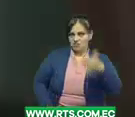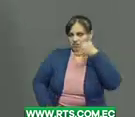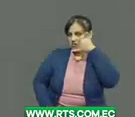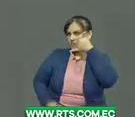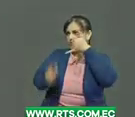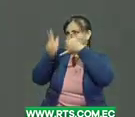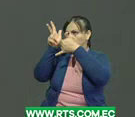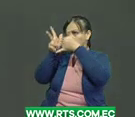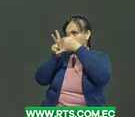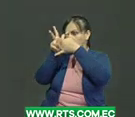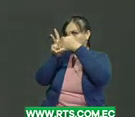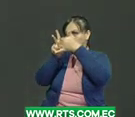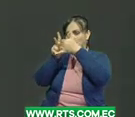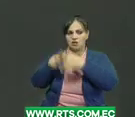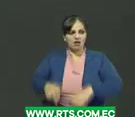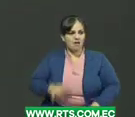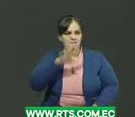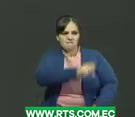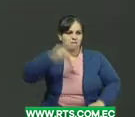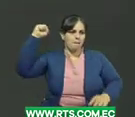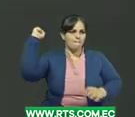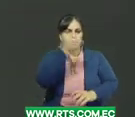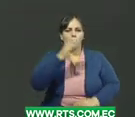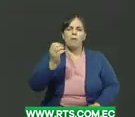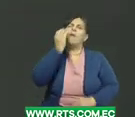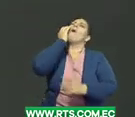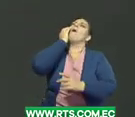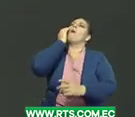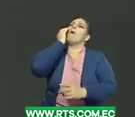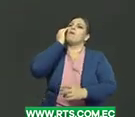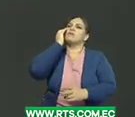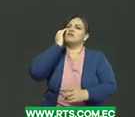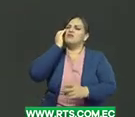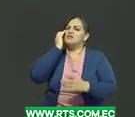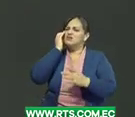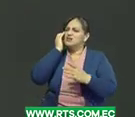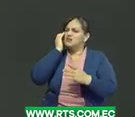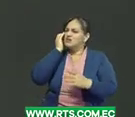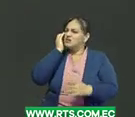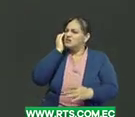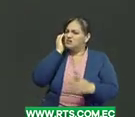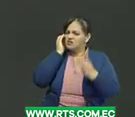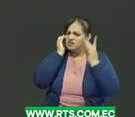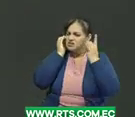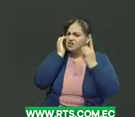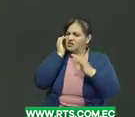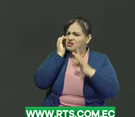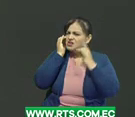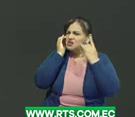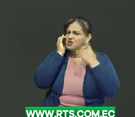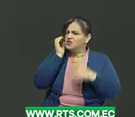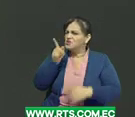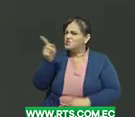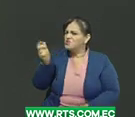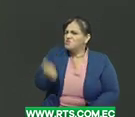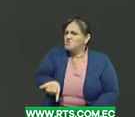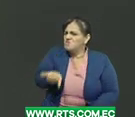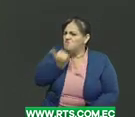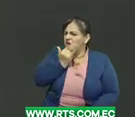volando. Luego se escuchan quejas del agredido, quien cuestiona el accionar de la agente.